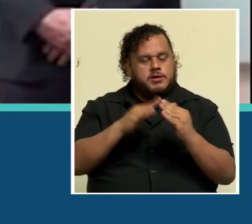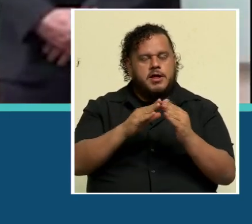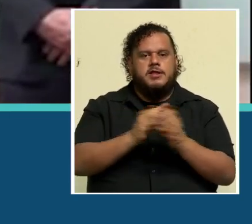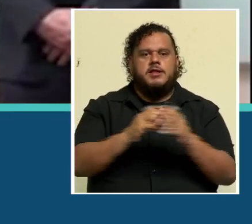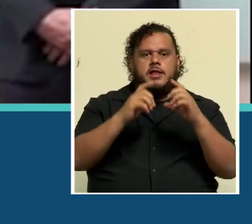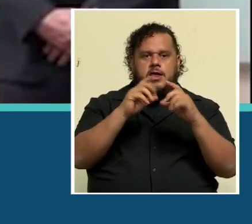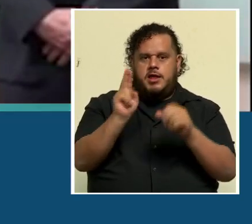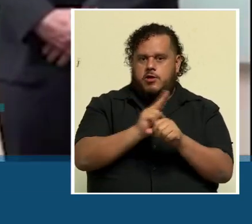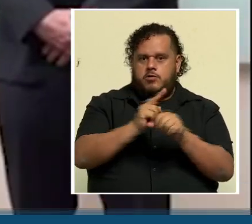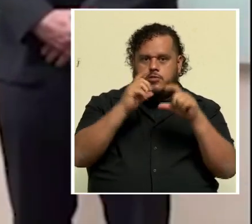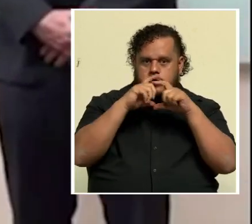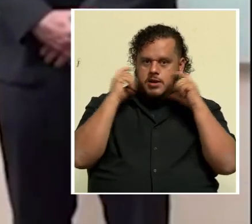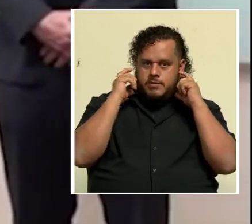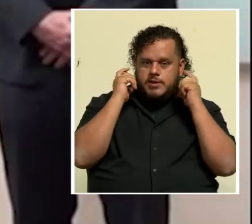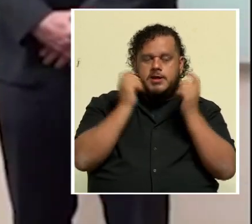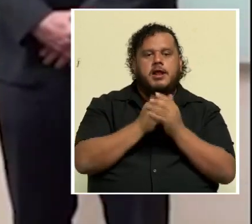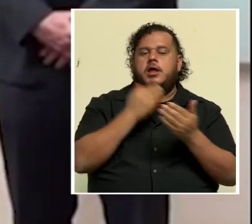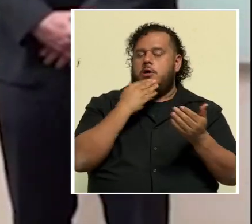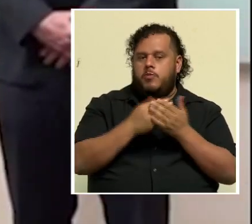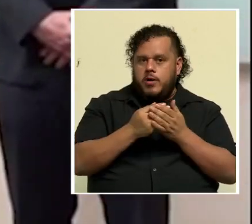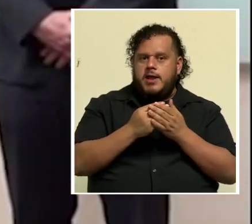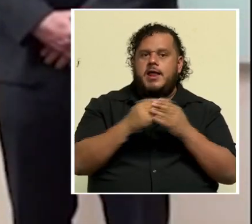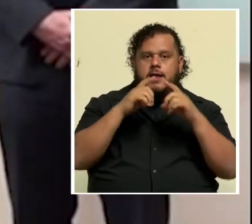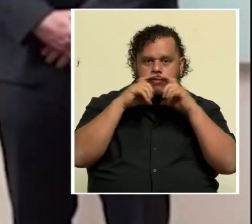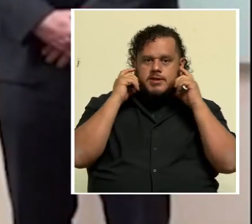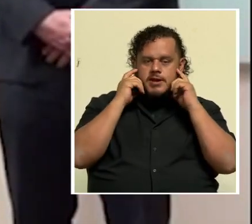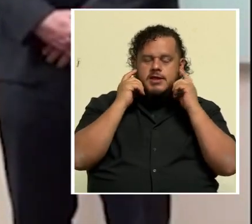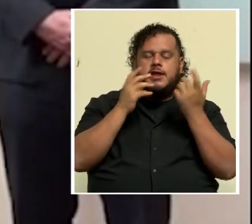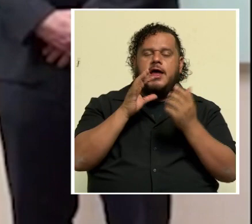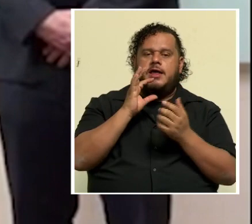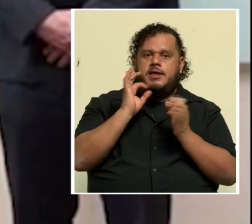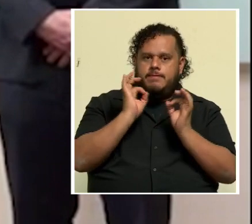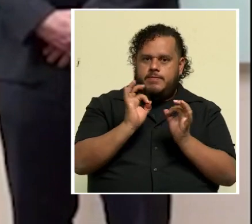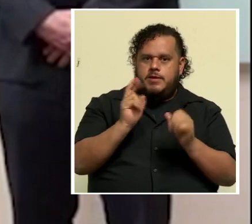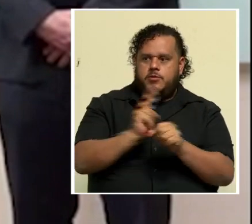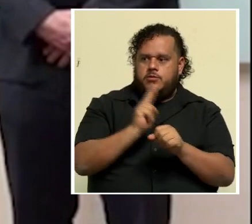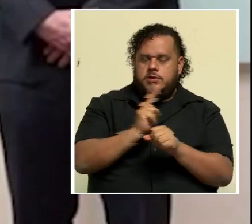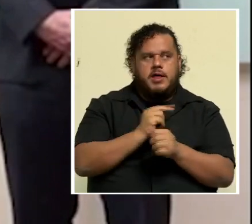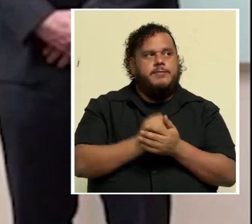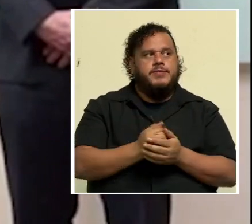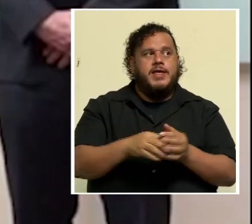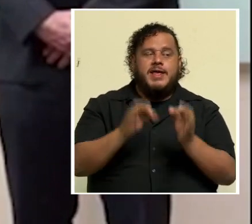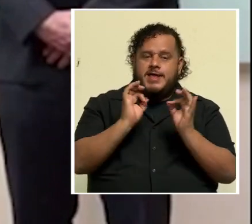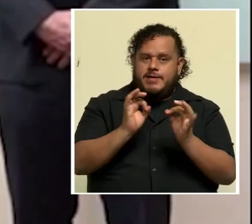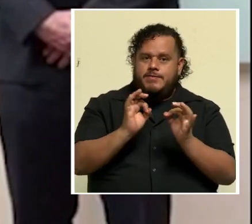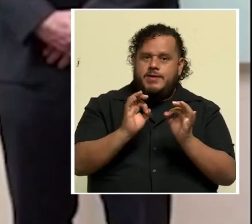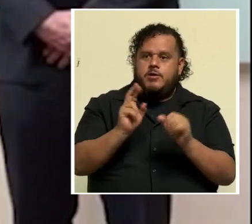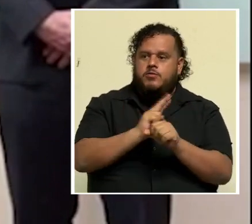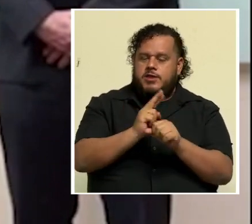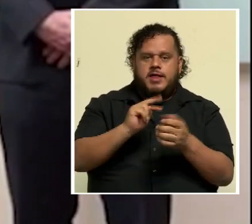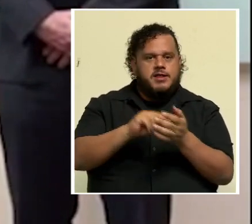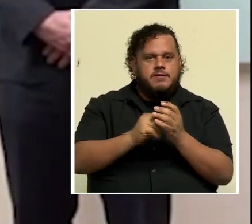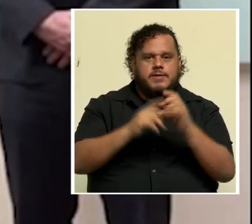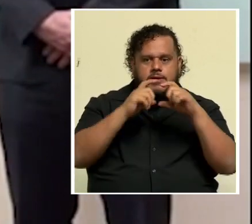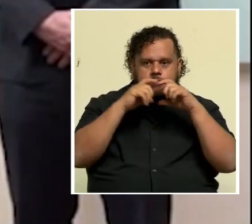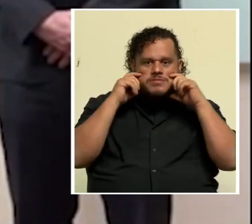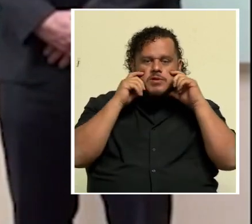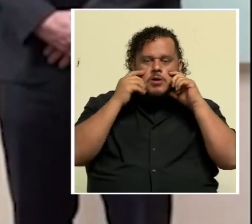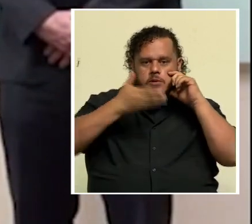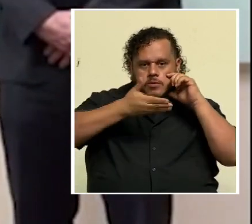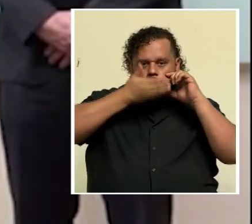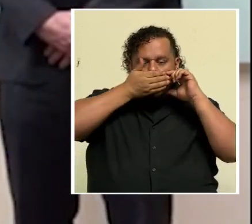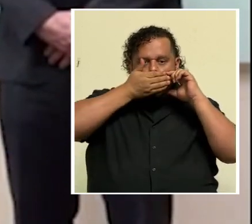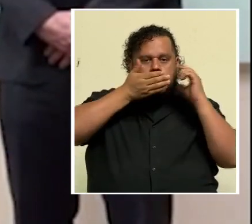mascarilla, buena mascarilla y bien usada la mascarilla, ¿verdad? Bien usada es bien colocada, con los sellos adecuados,